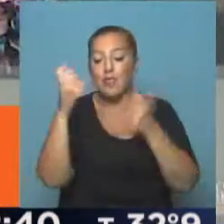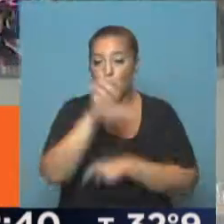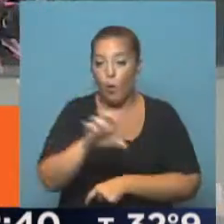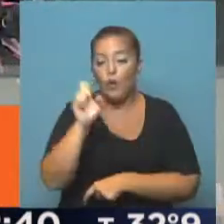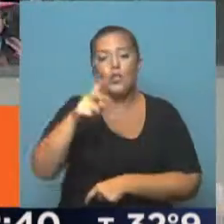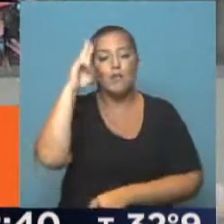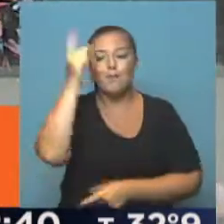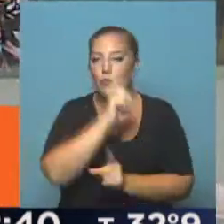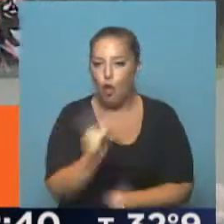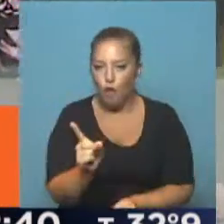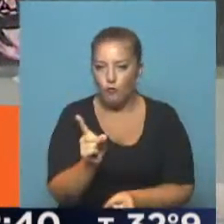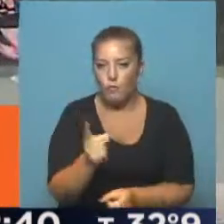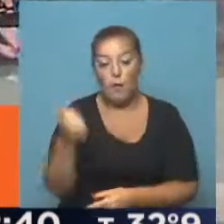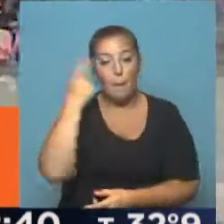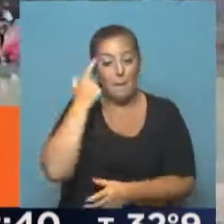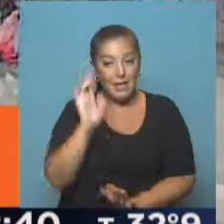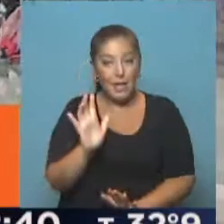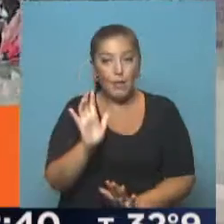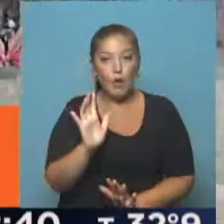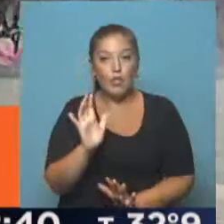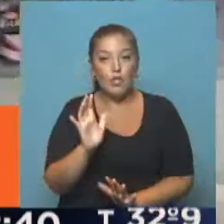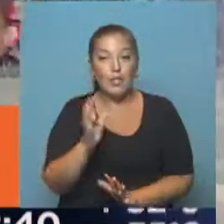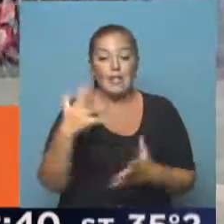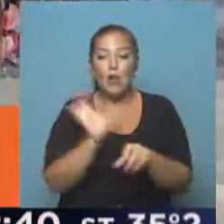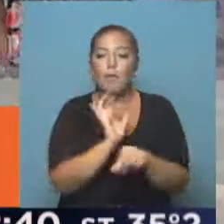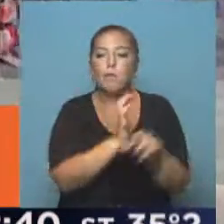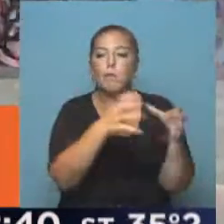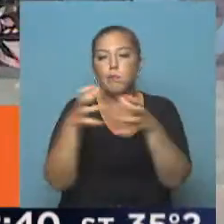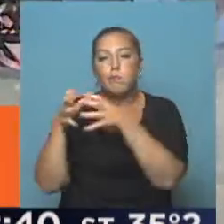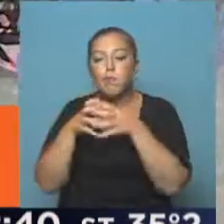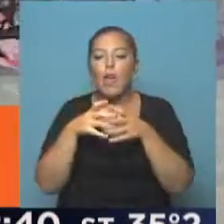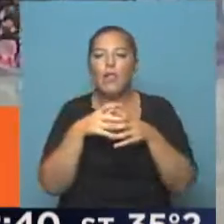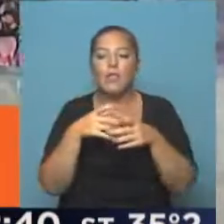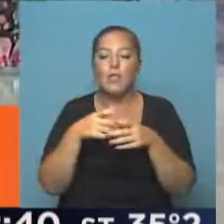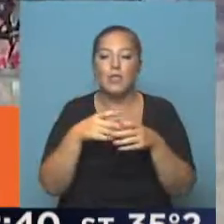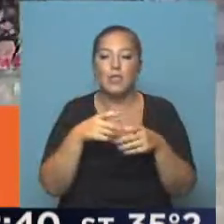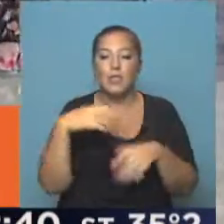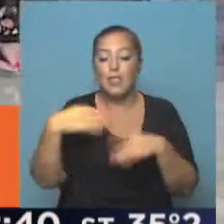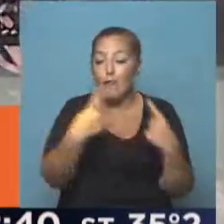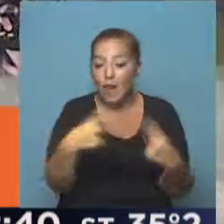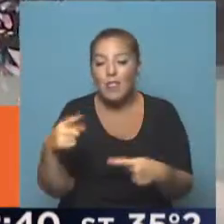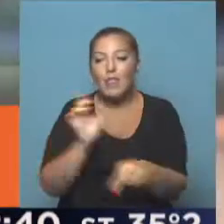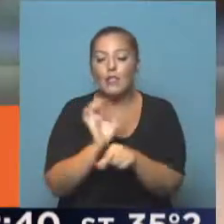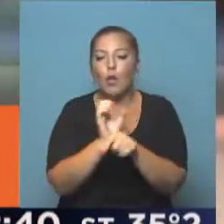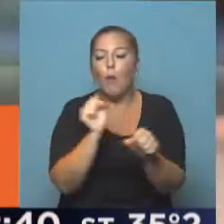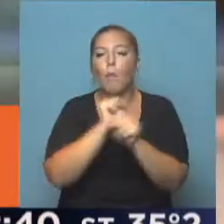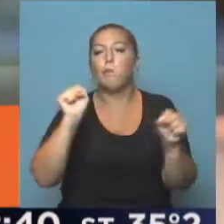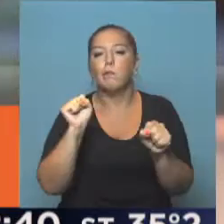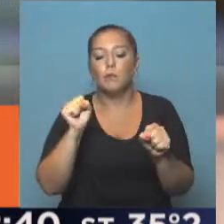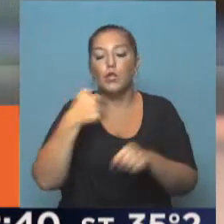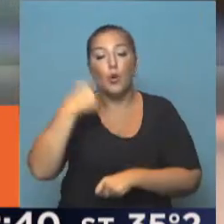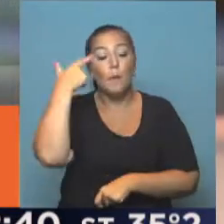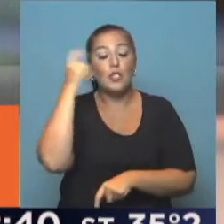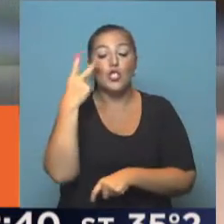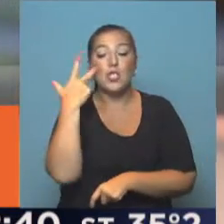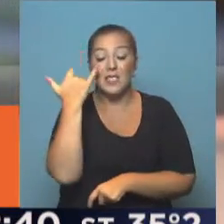se respetó, ¿no? Tengamos en cuenta que esa articulación endeble entre corrientes diferentes estalló rápidamente. Yo creo que ya